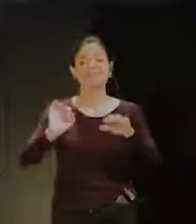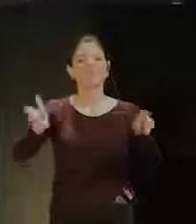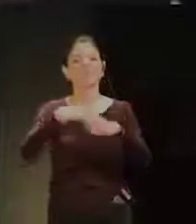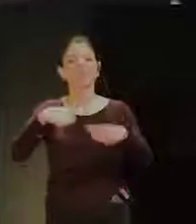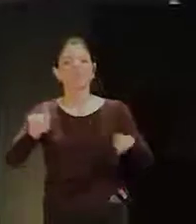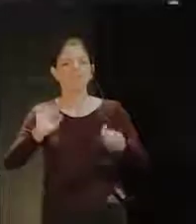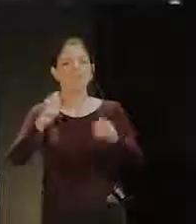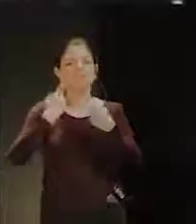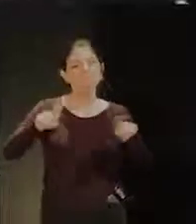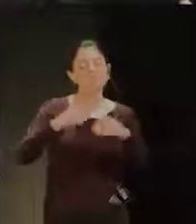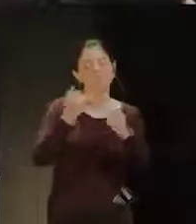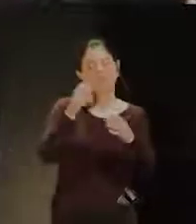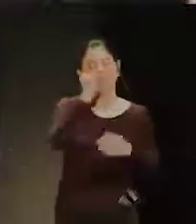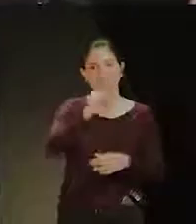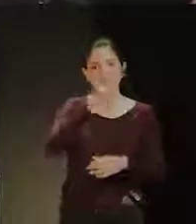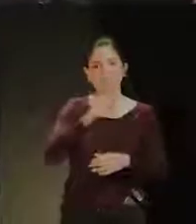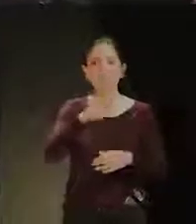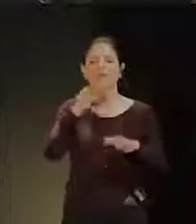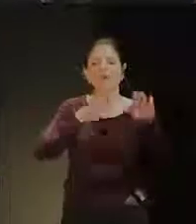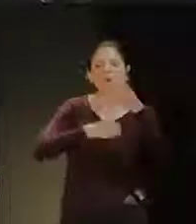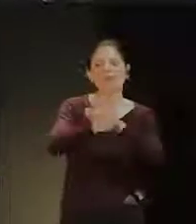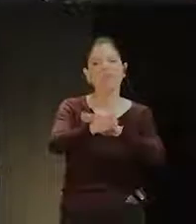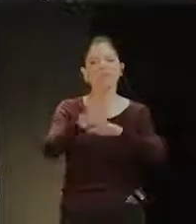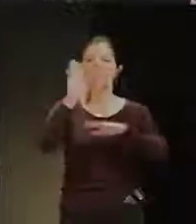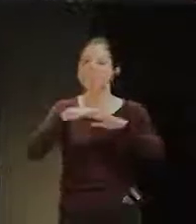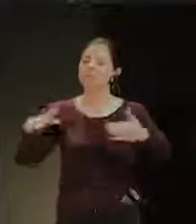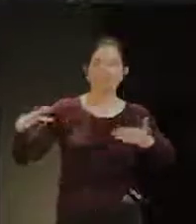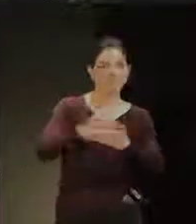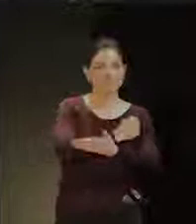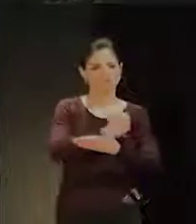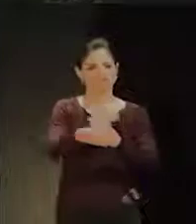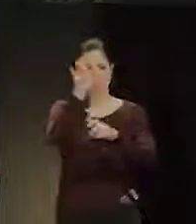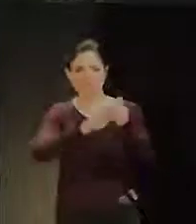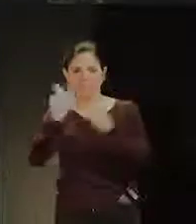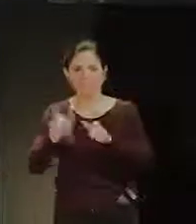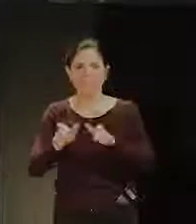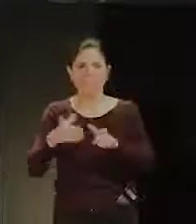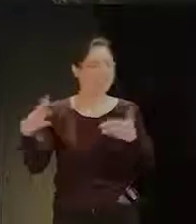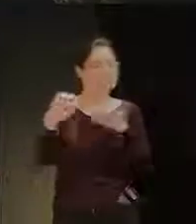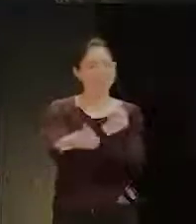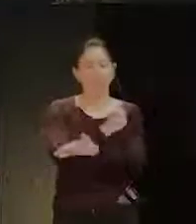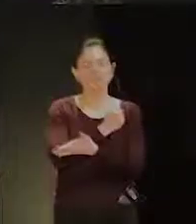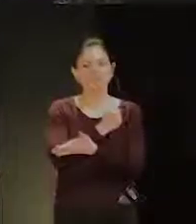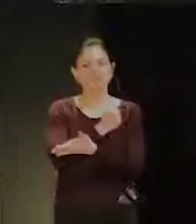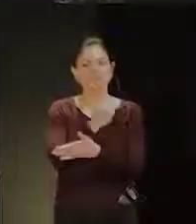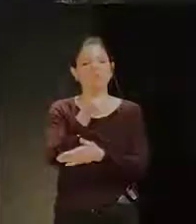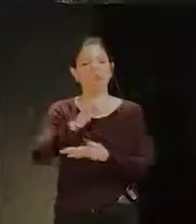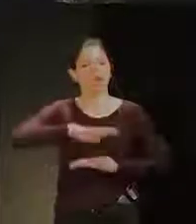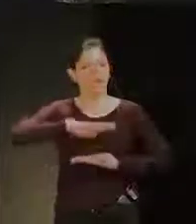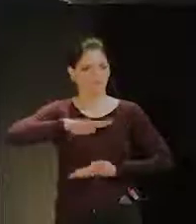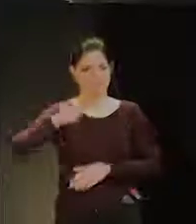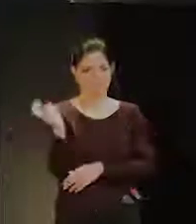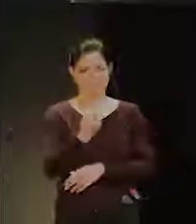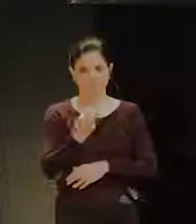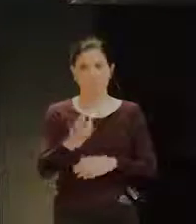conciertos y festivales de conciertos, sean accesibles para todos los públicos, para personas con todo tipo de